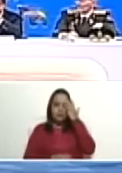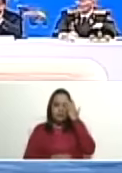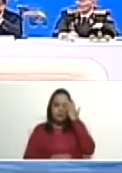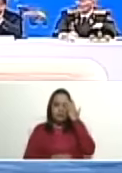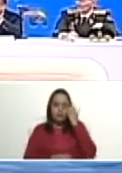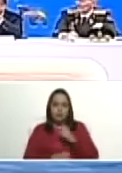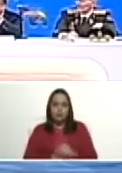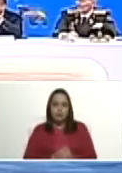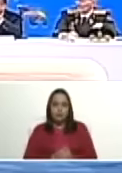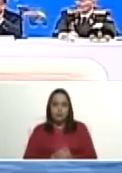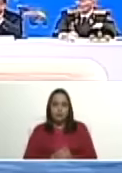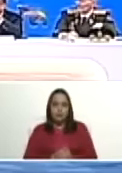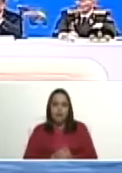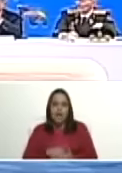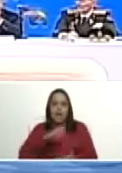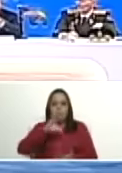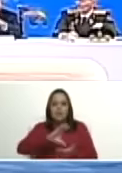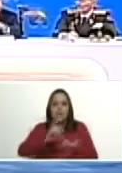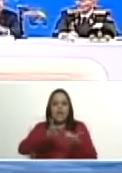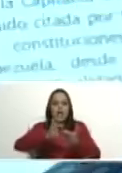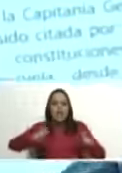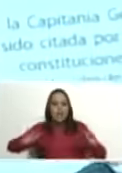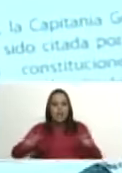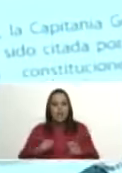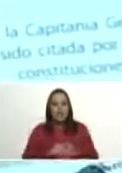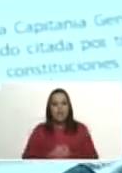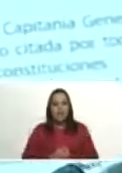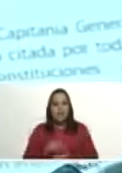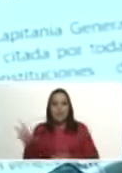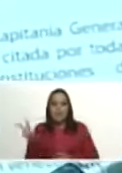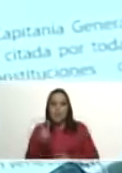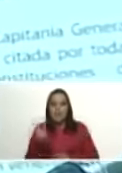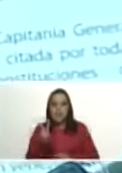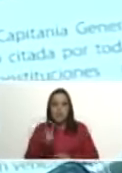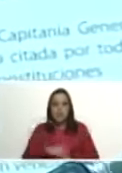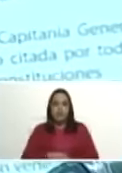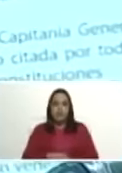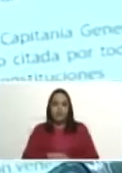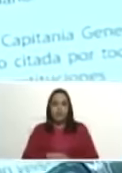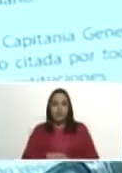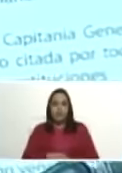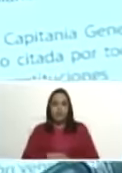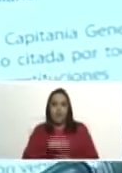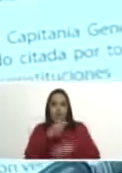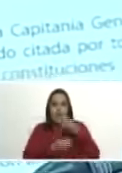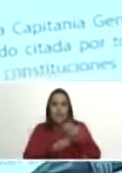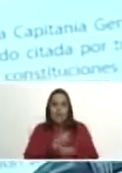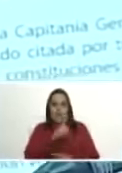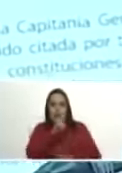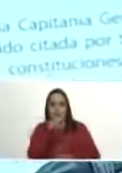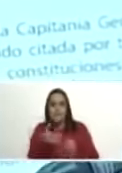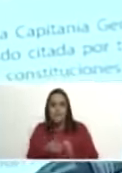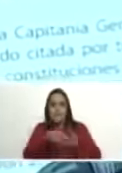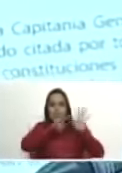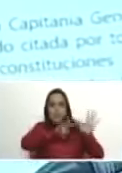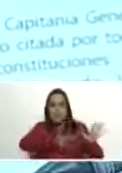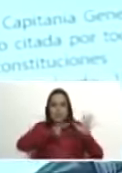de la Capitanía General de Venezuela, creado en